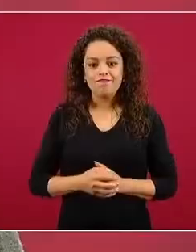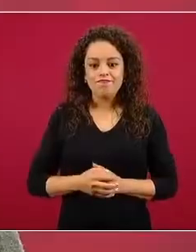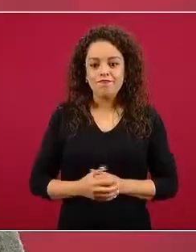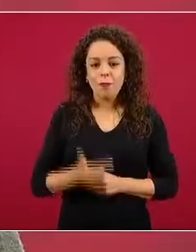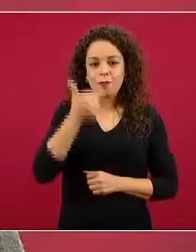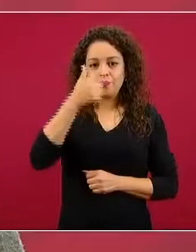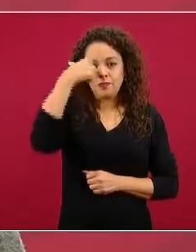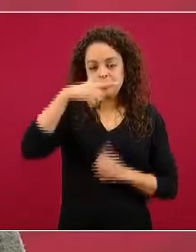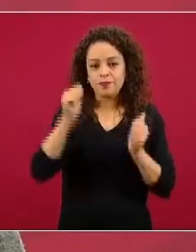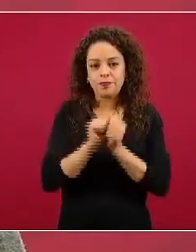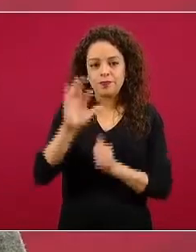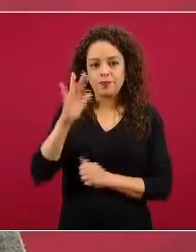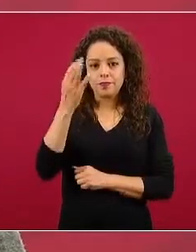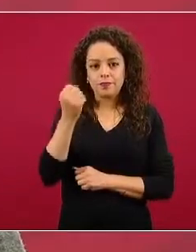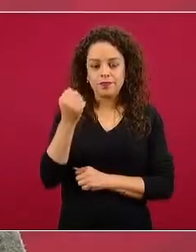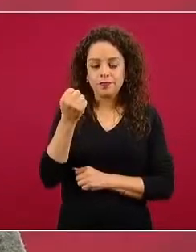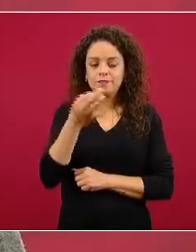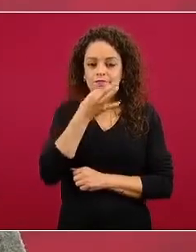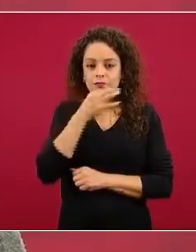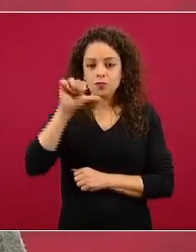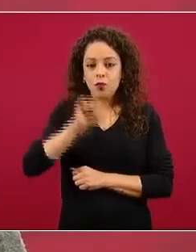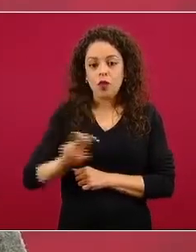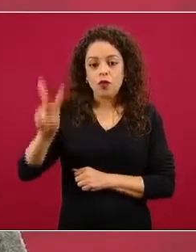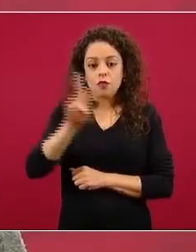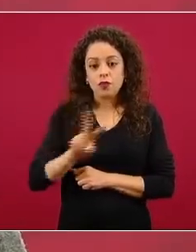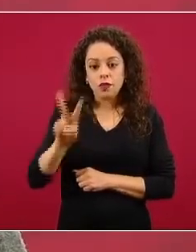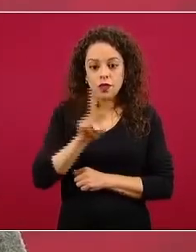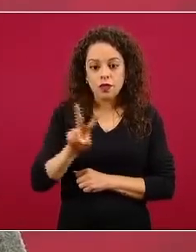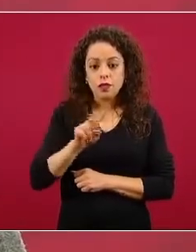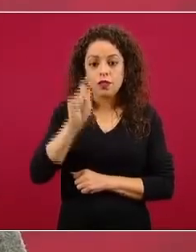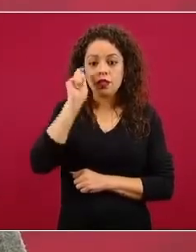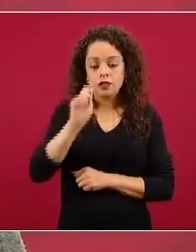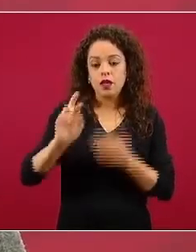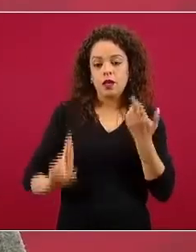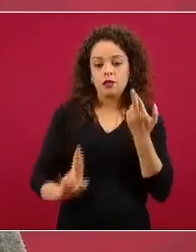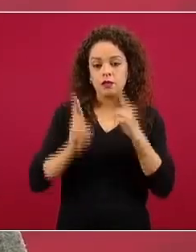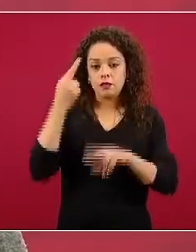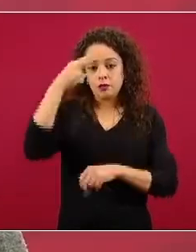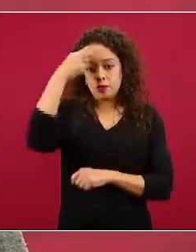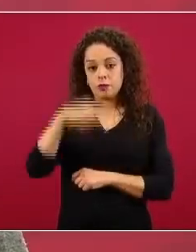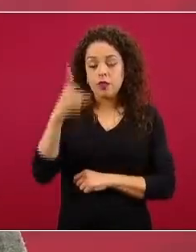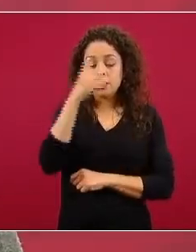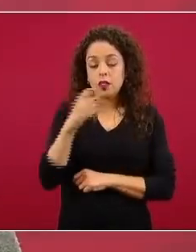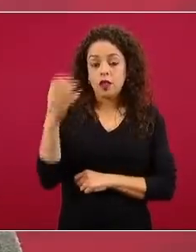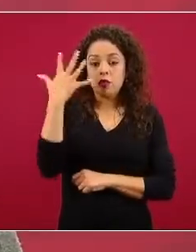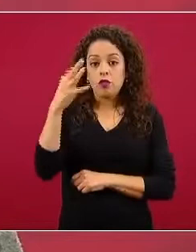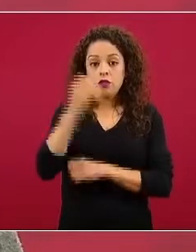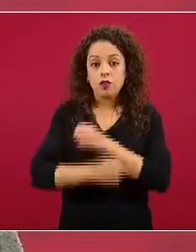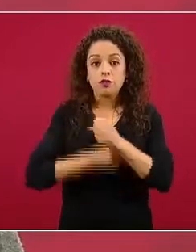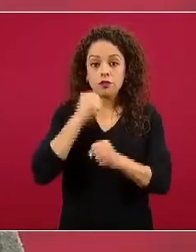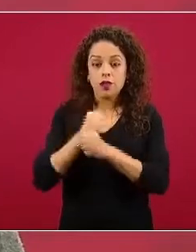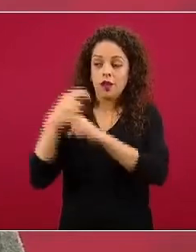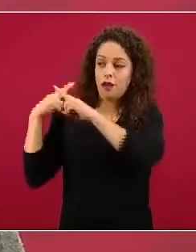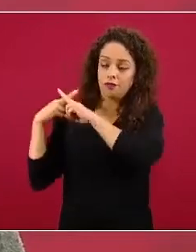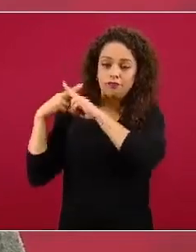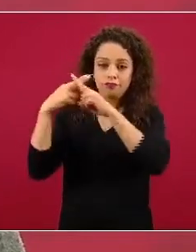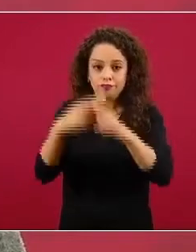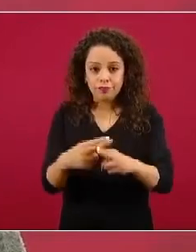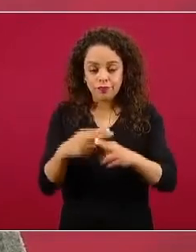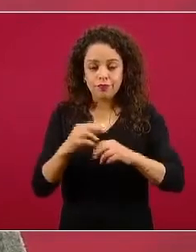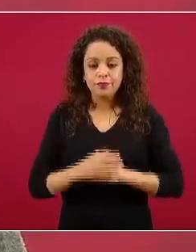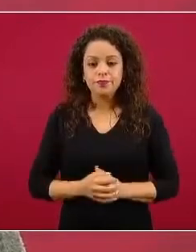Hoy es viernes 20 de noviembre, aniversario de la Revolución Mexicana, 110 años de la gesta heroica y